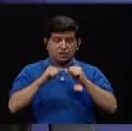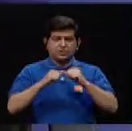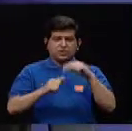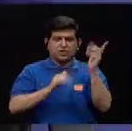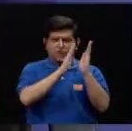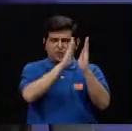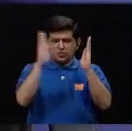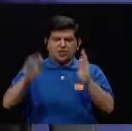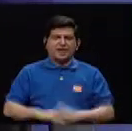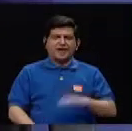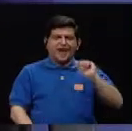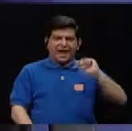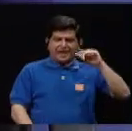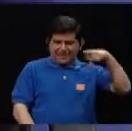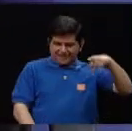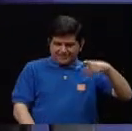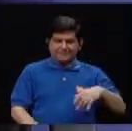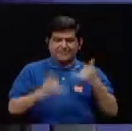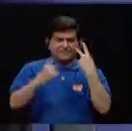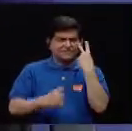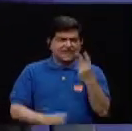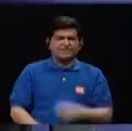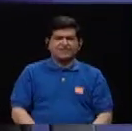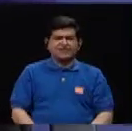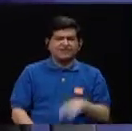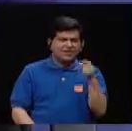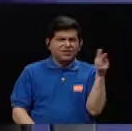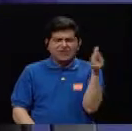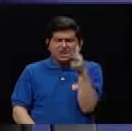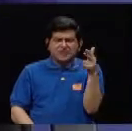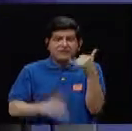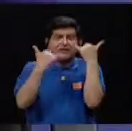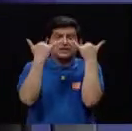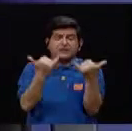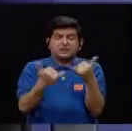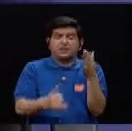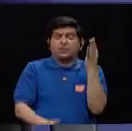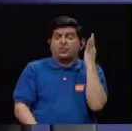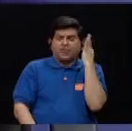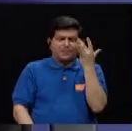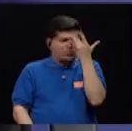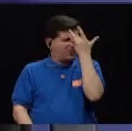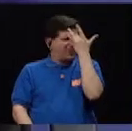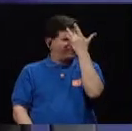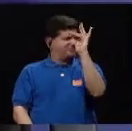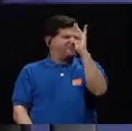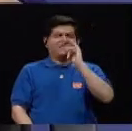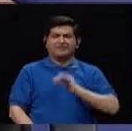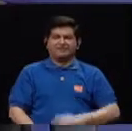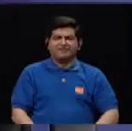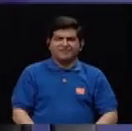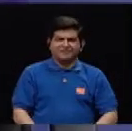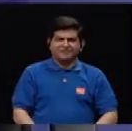Continuamos el lunes de Cinemateca con Alejandra Portillo y ya la vieron imágenes. Ahora era una mujer muy inteligente